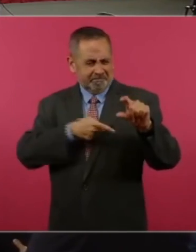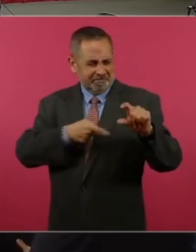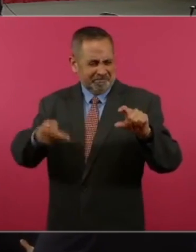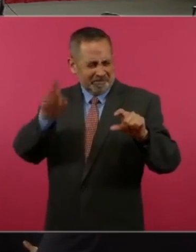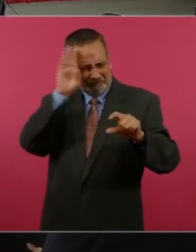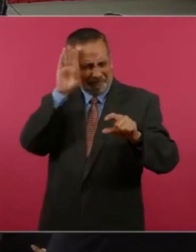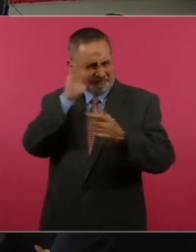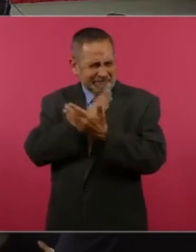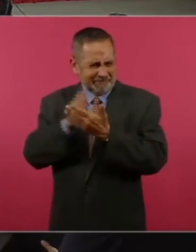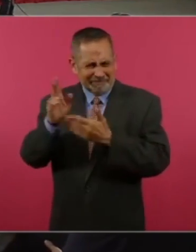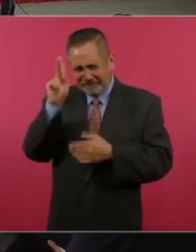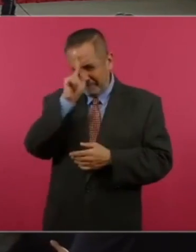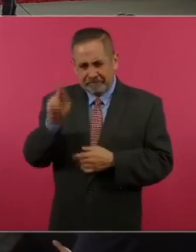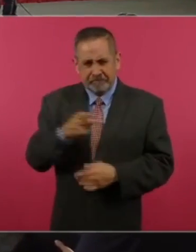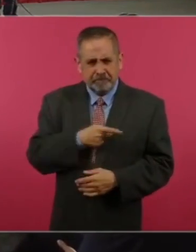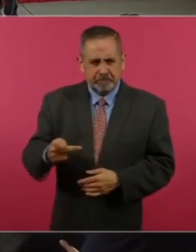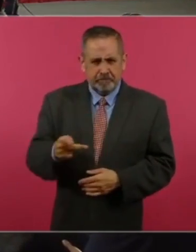A ver.